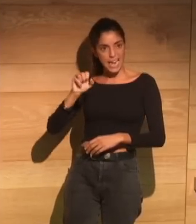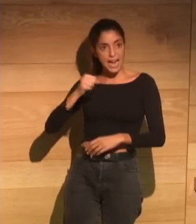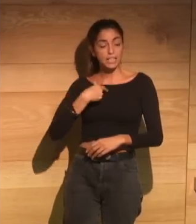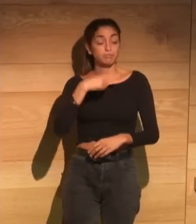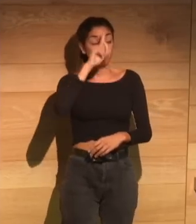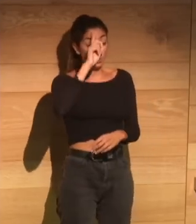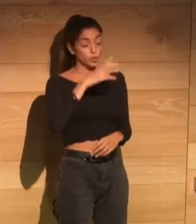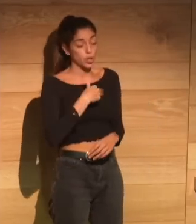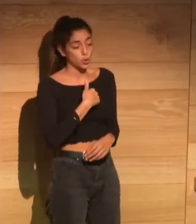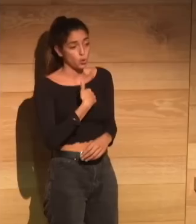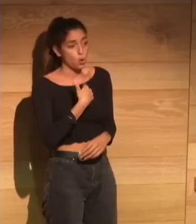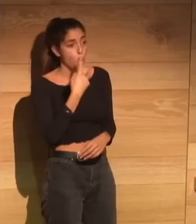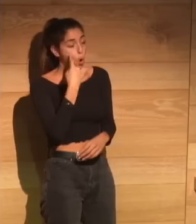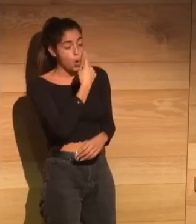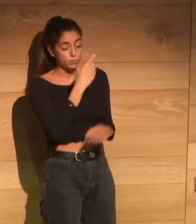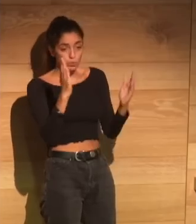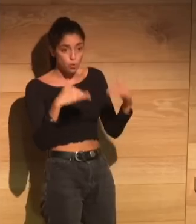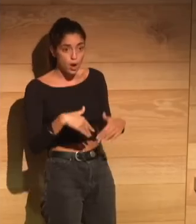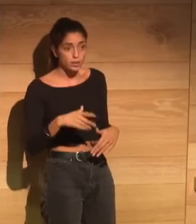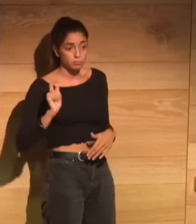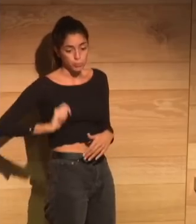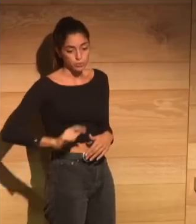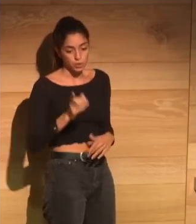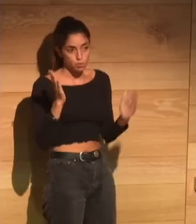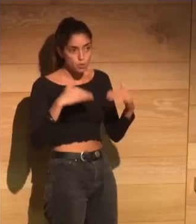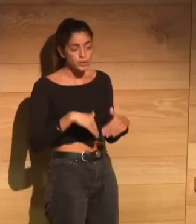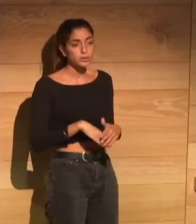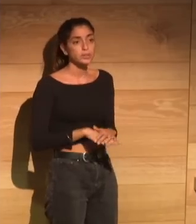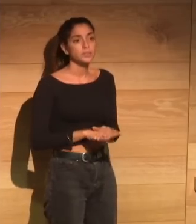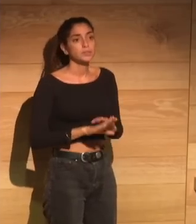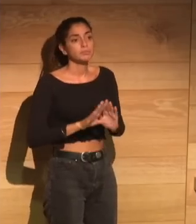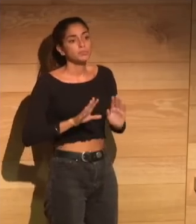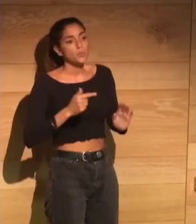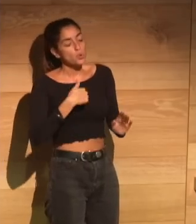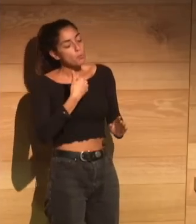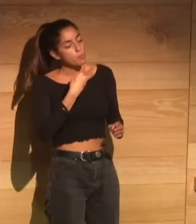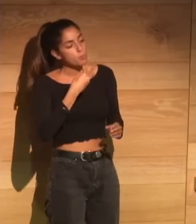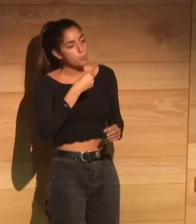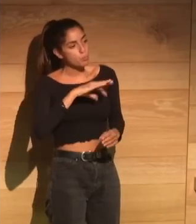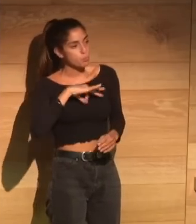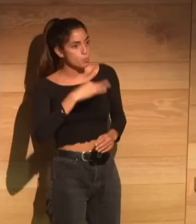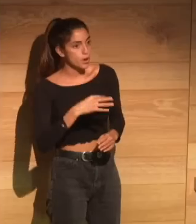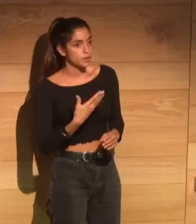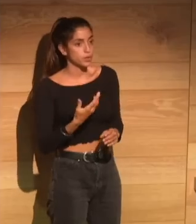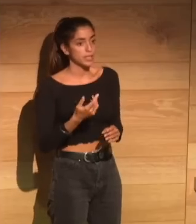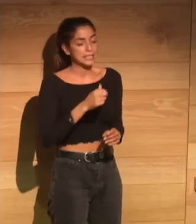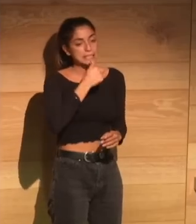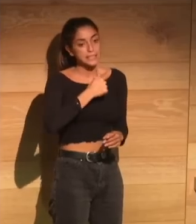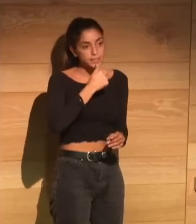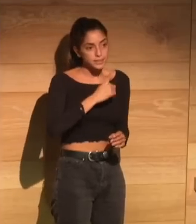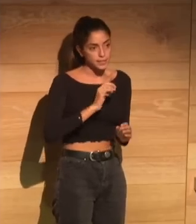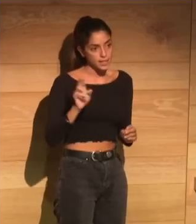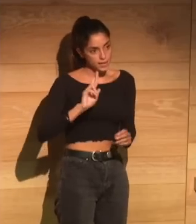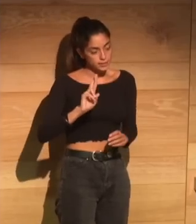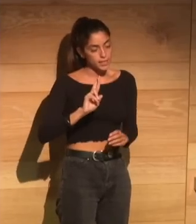Entonces, teórico. Entonces puedo establecer lo que se supone que es el principio de la persistencia retiniana, pero sigue